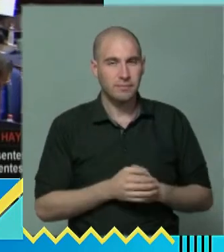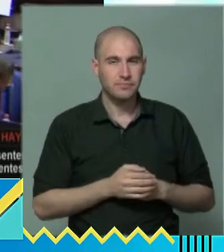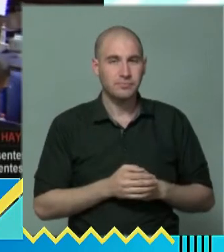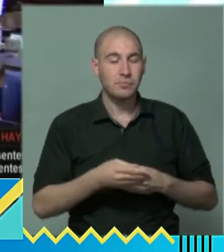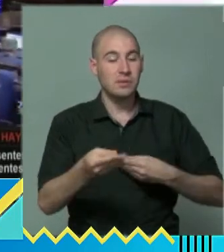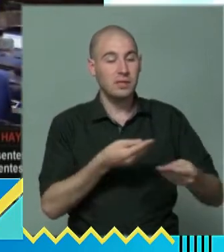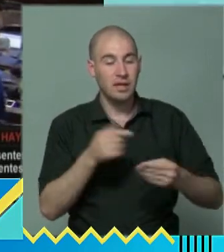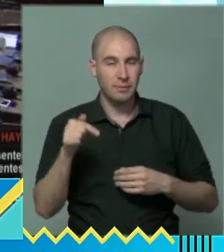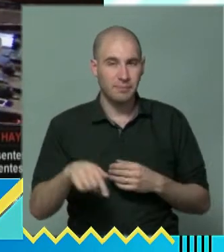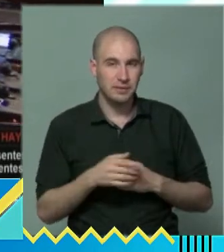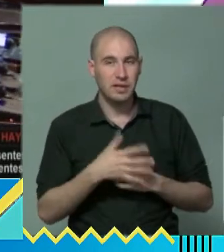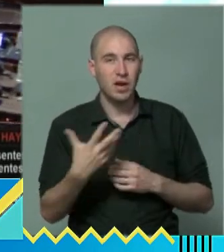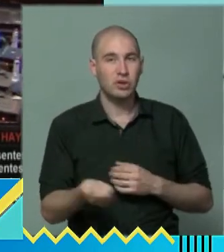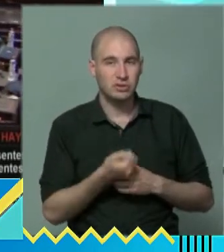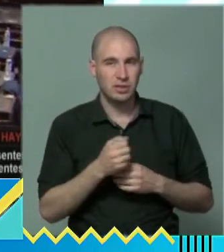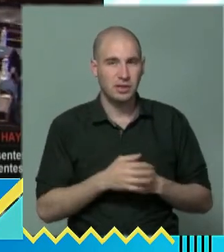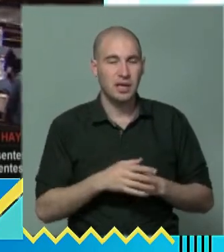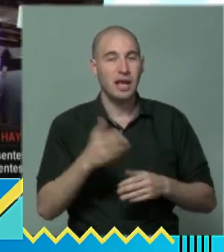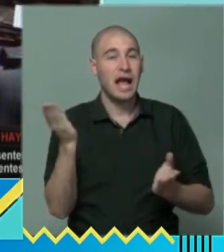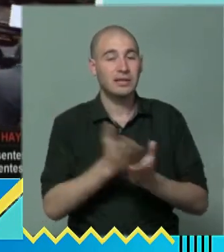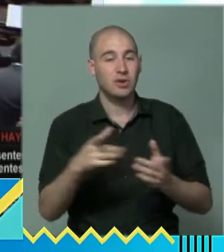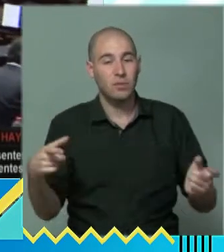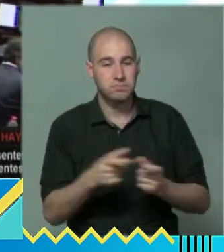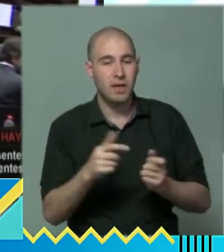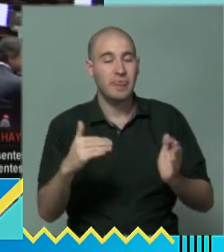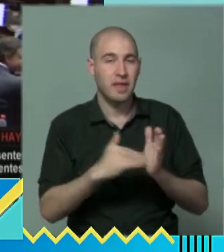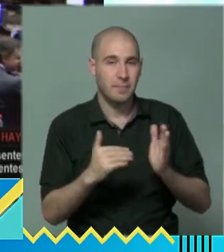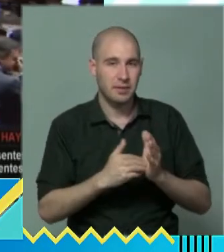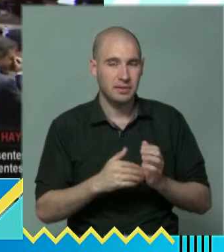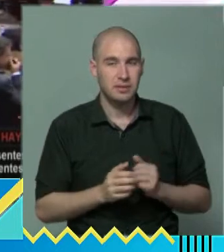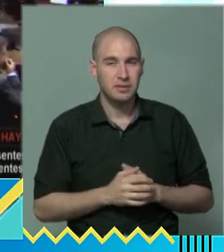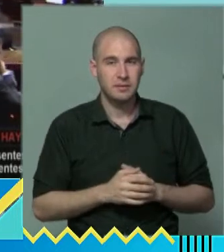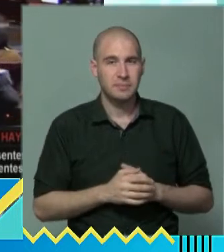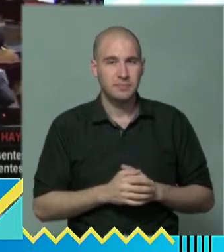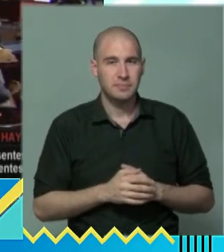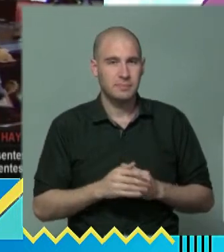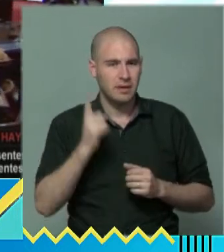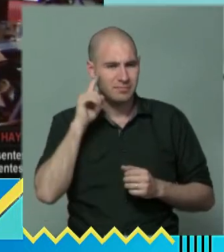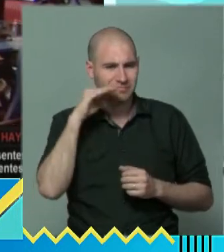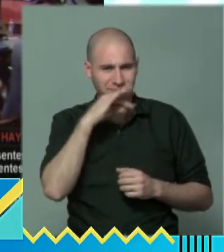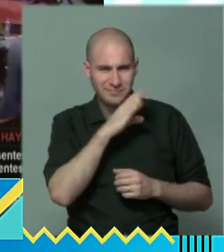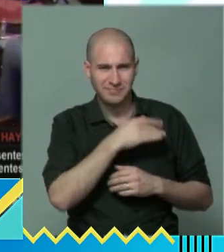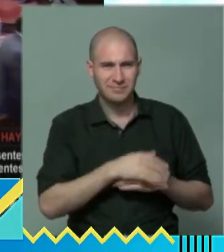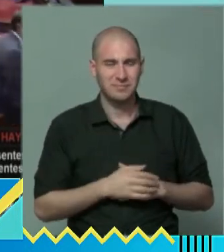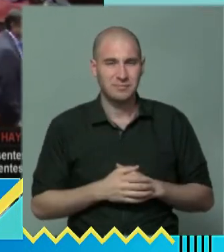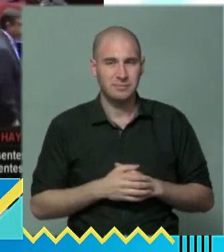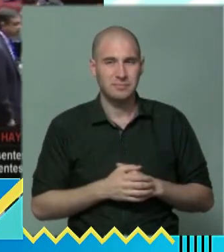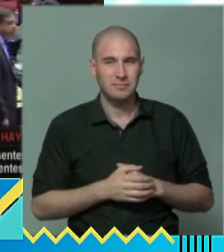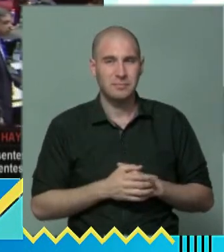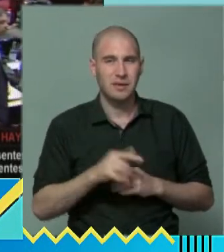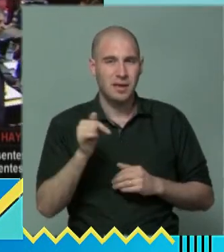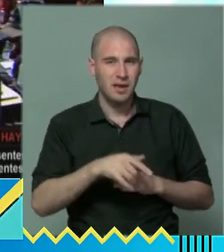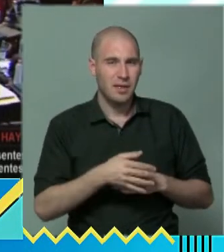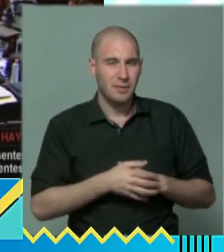la empresa de obtener la reducción de la pena en la medida que colabore con las autoridades judiciales. Esto es un avance muy,